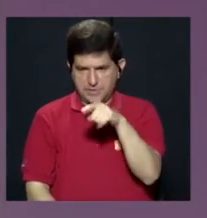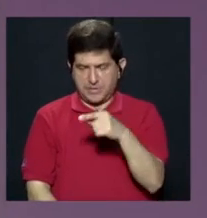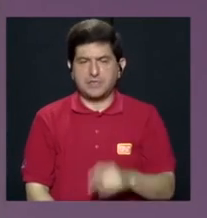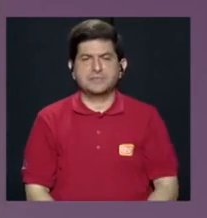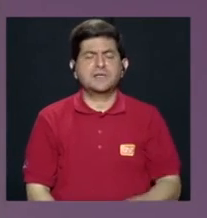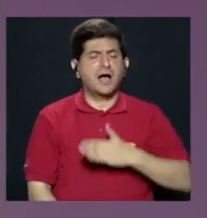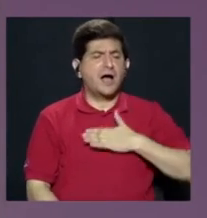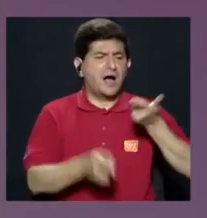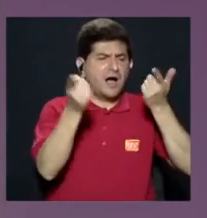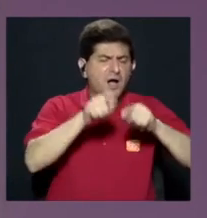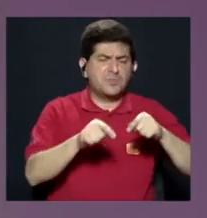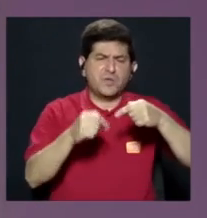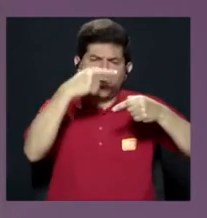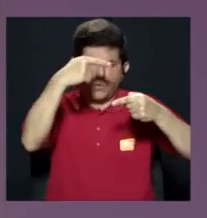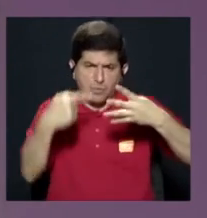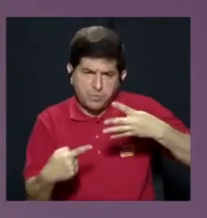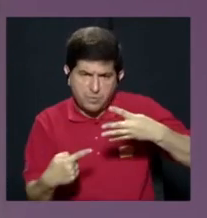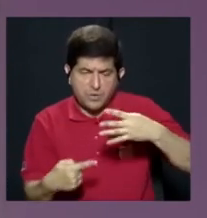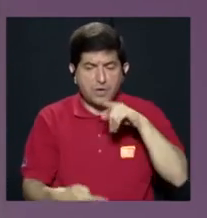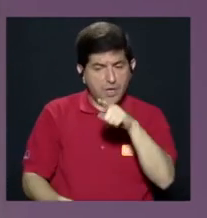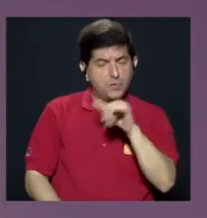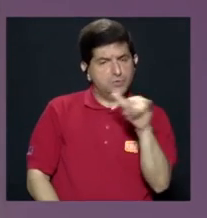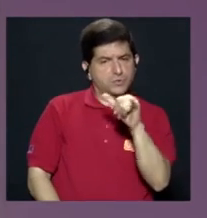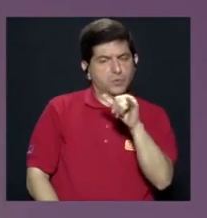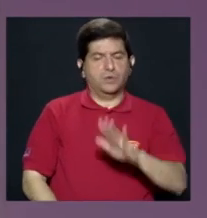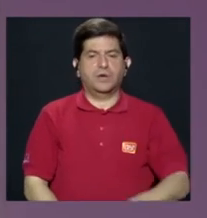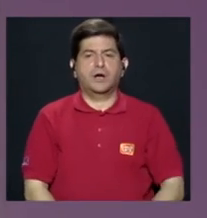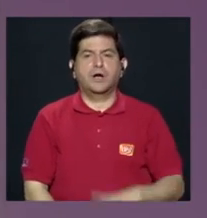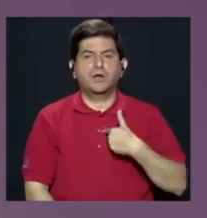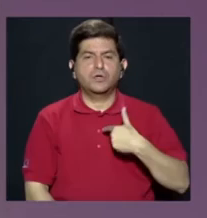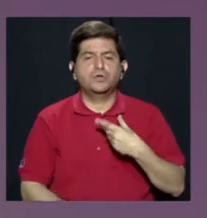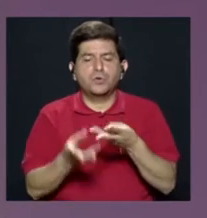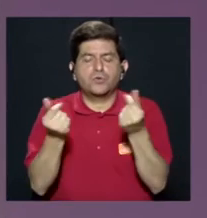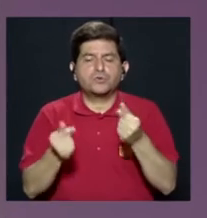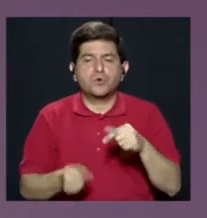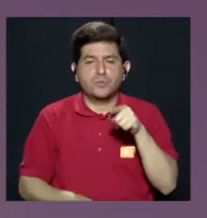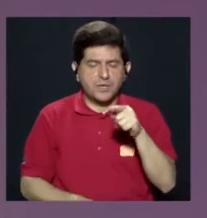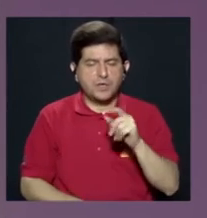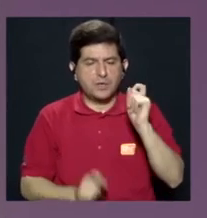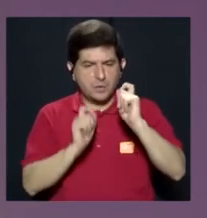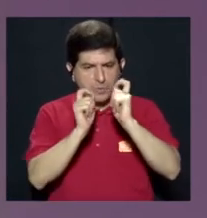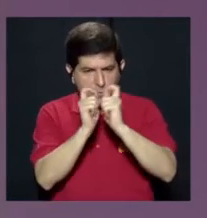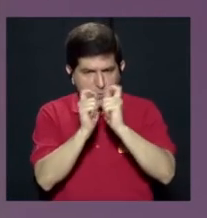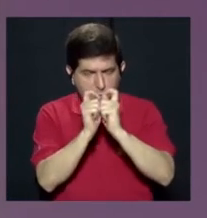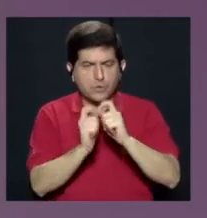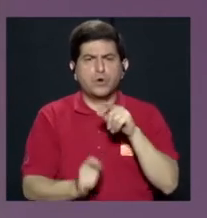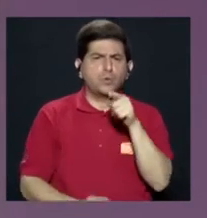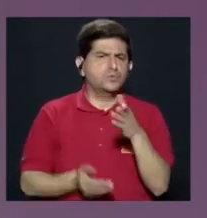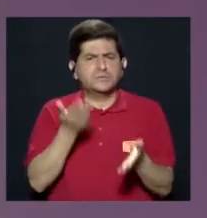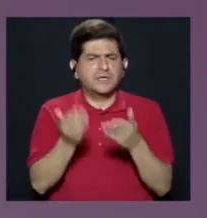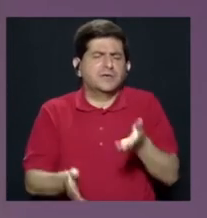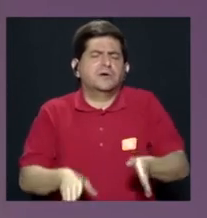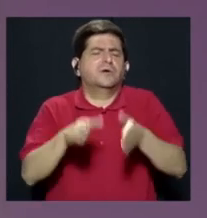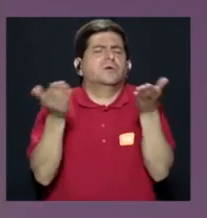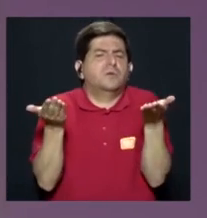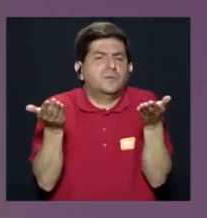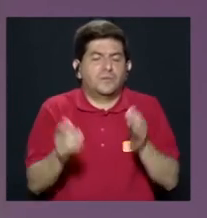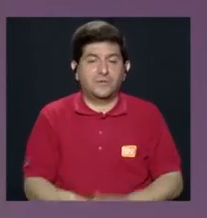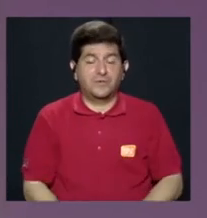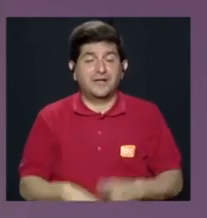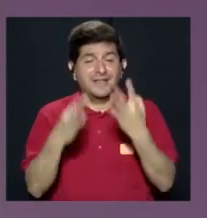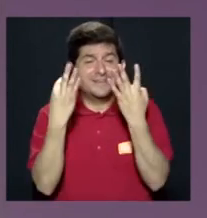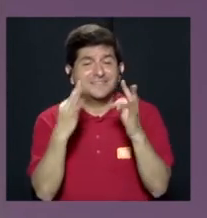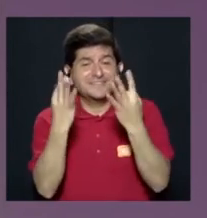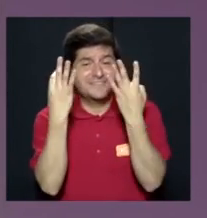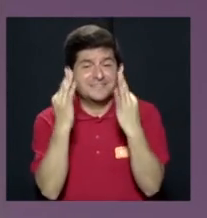mira, a mí me pasó tal cosa y a vos está pasando lo mismo. Yo lo resolví de tal manera, ¿vos cómo lo resolverías? Entonces ese es el punto que queremos